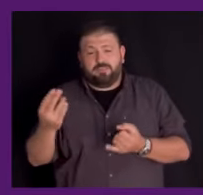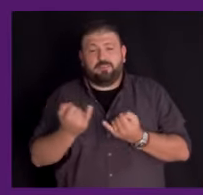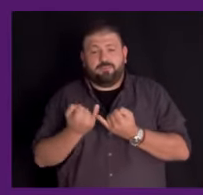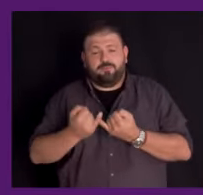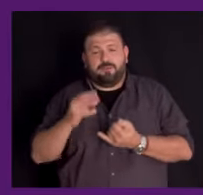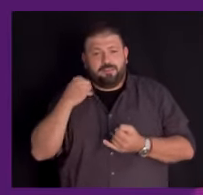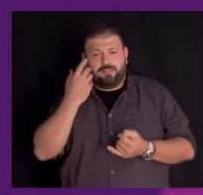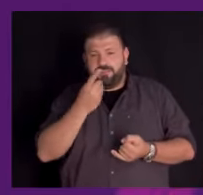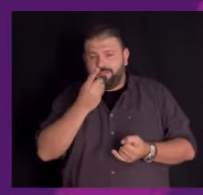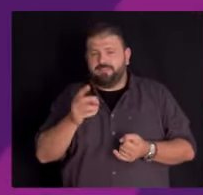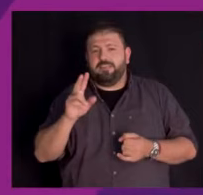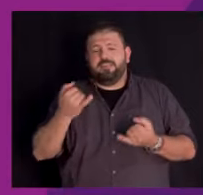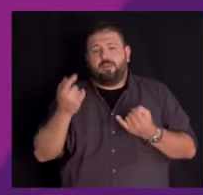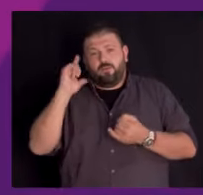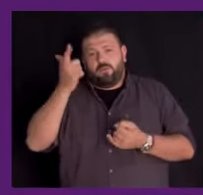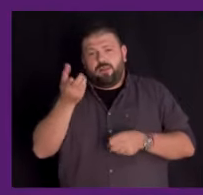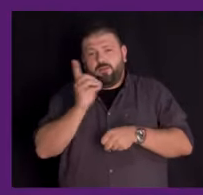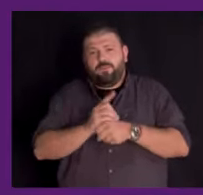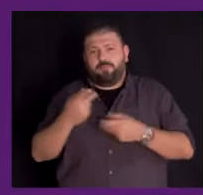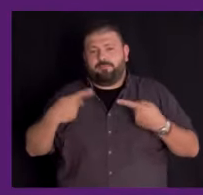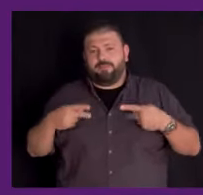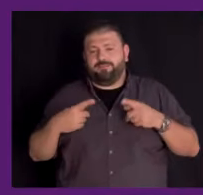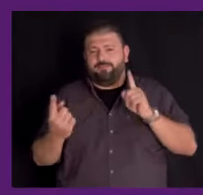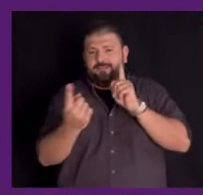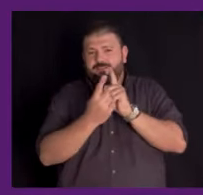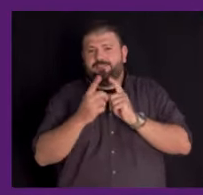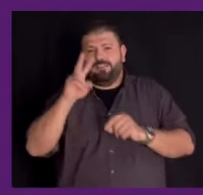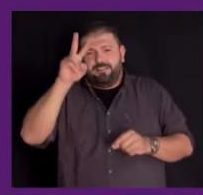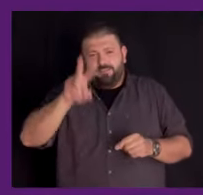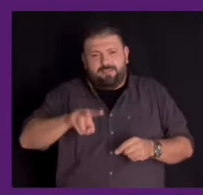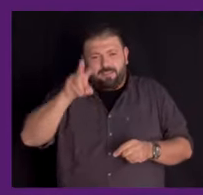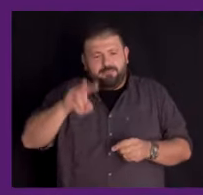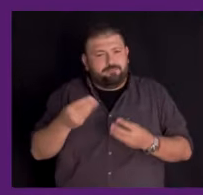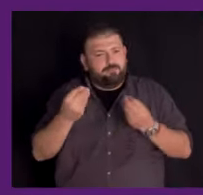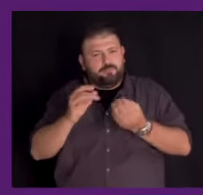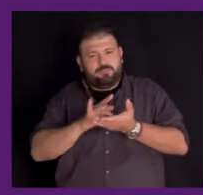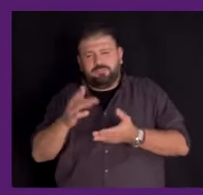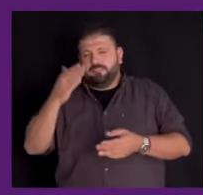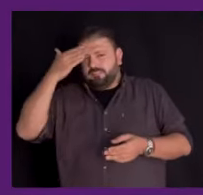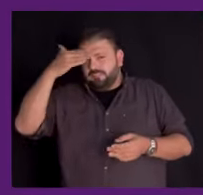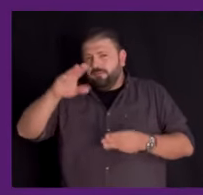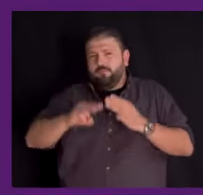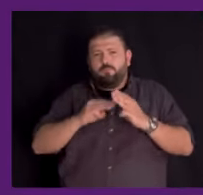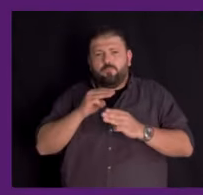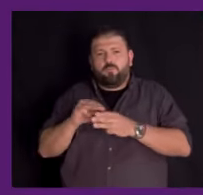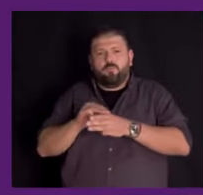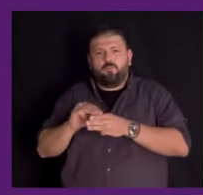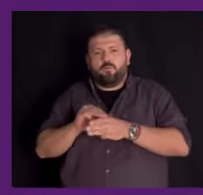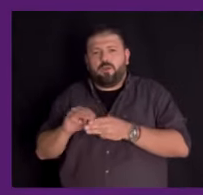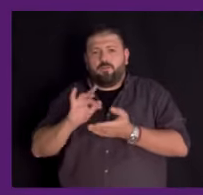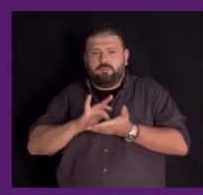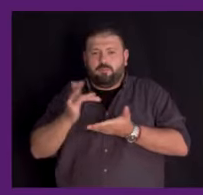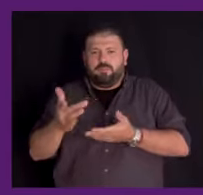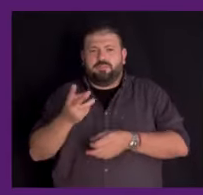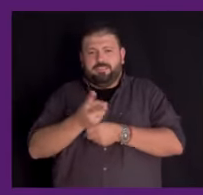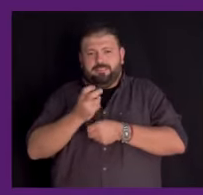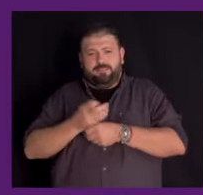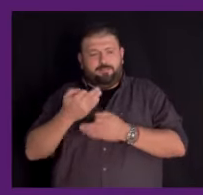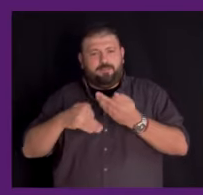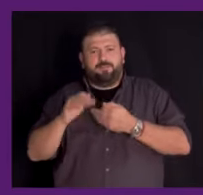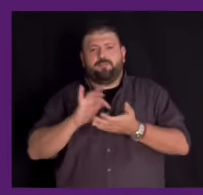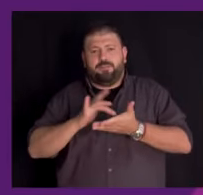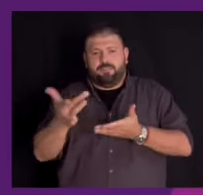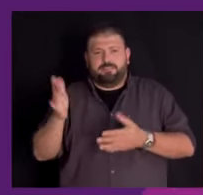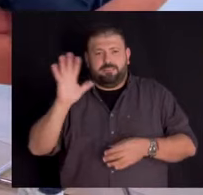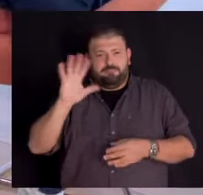podamos dar en persona. De verdad, muchísimas gracias y ya saben que Mundo Morado es su casa. Muchas gracias por aceptar la invitación también acá con nosotros.